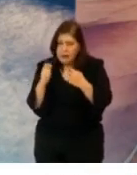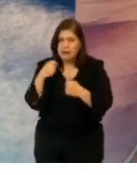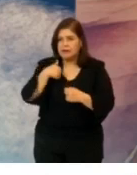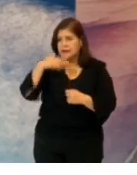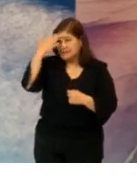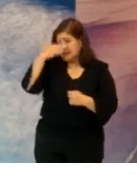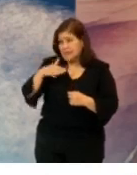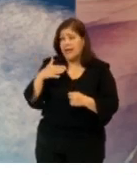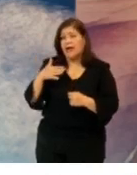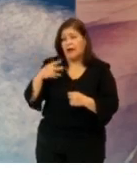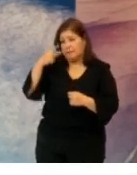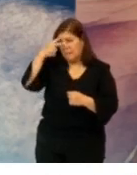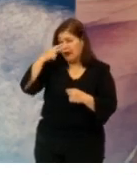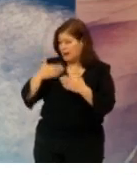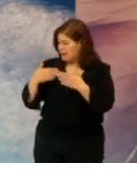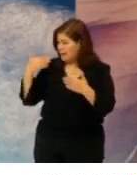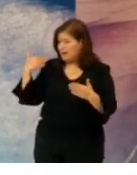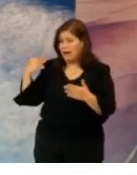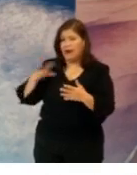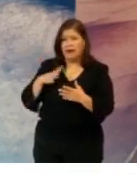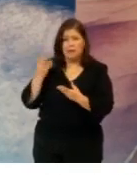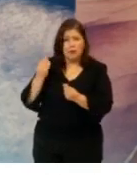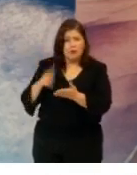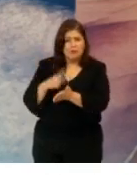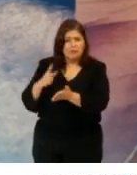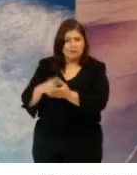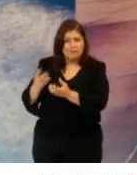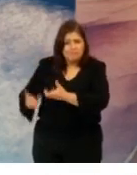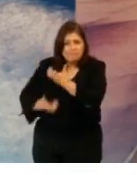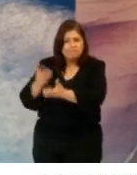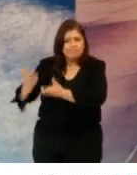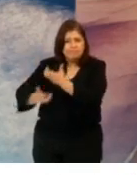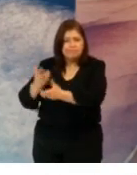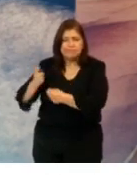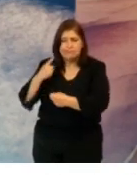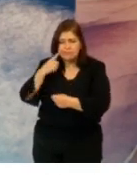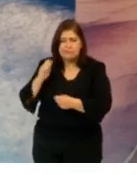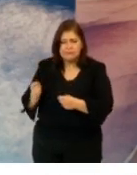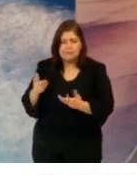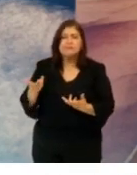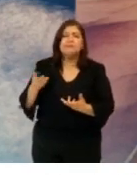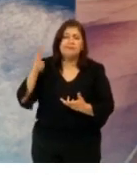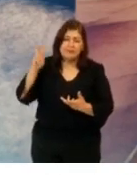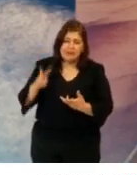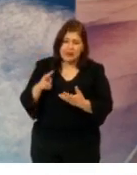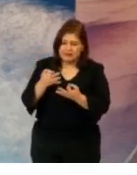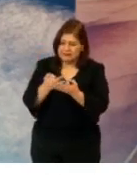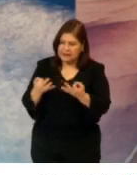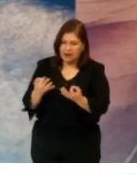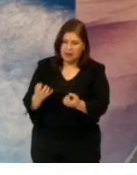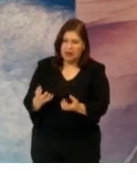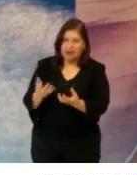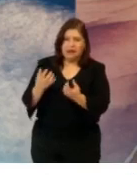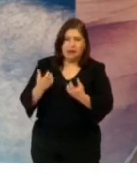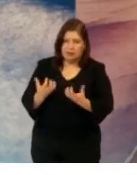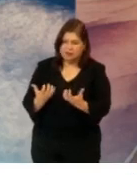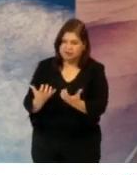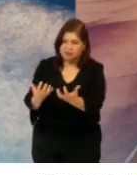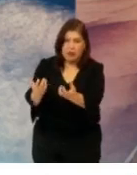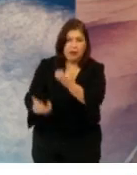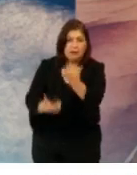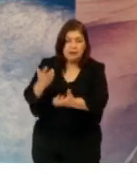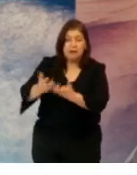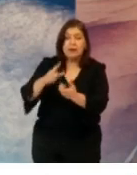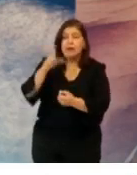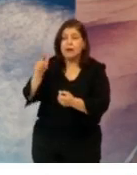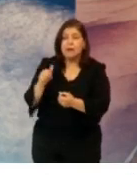hace un tiempo atrás tuvieron, no sé si fueron mega incendios, pero incendios importantes, y que después toda la tierra se queme y en vez de volver a plantar árboles